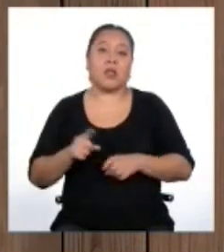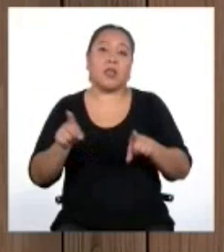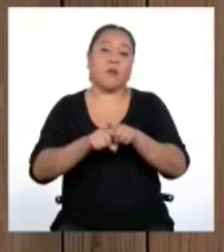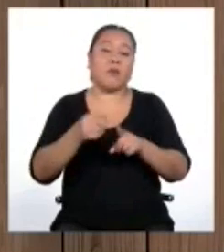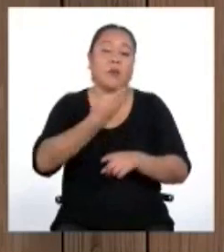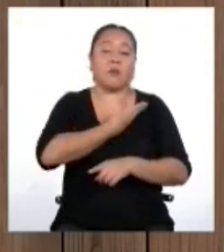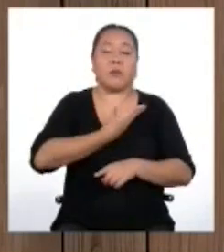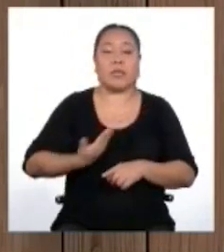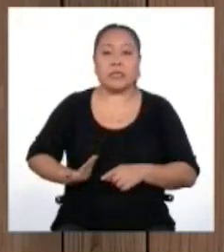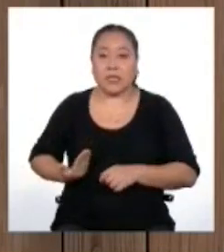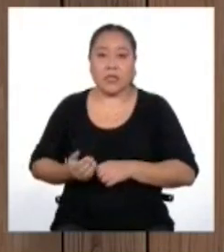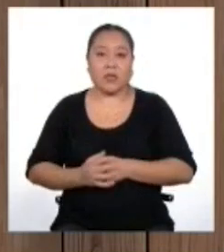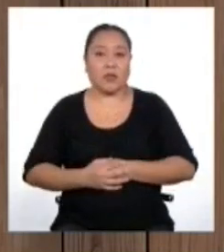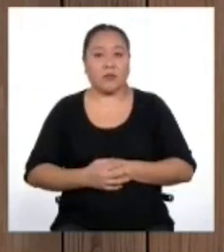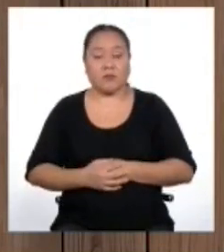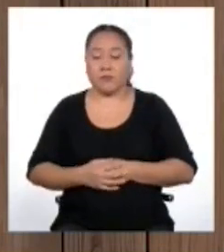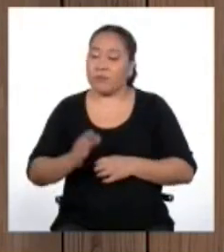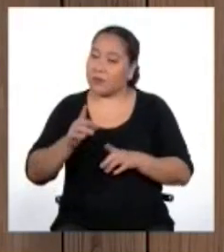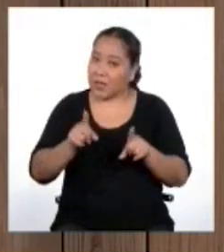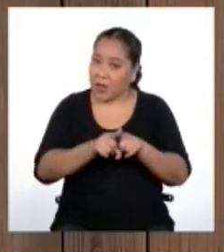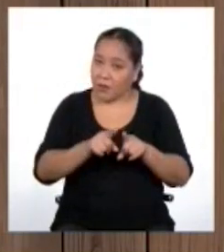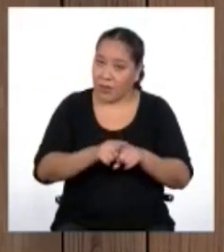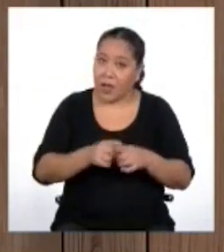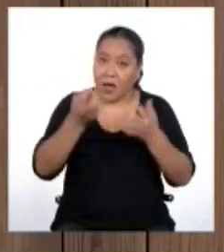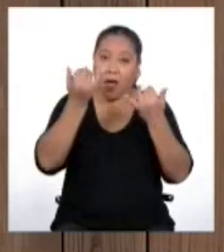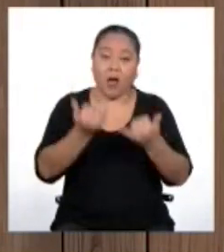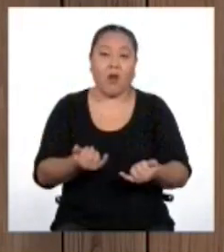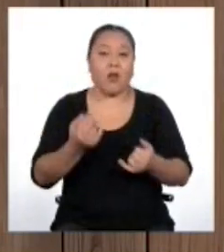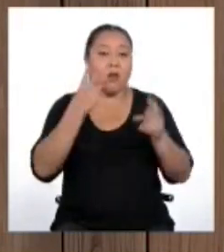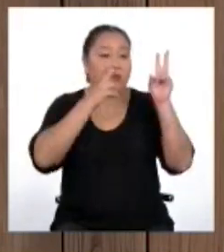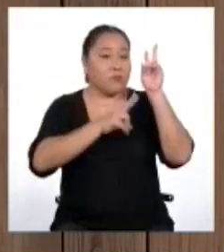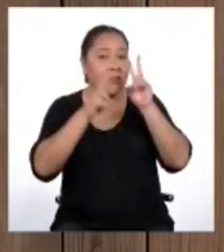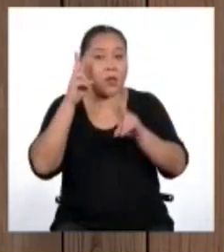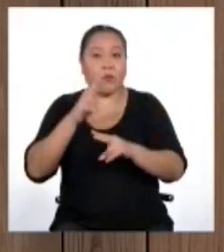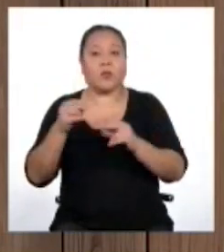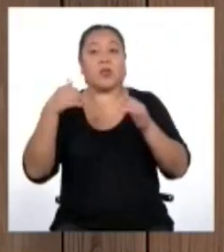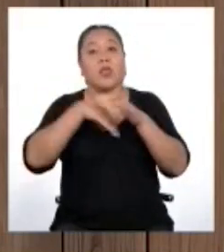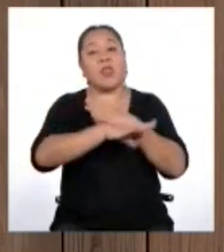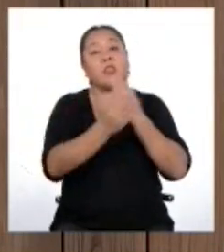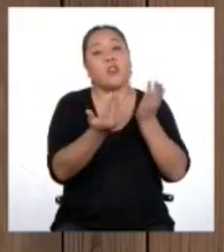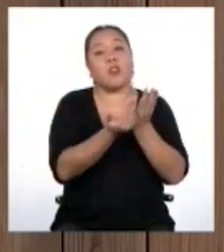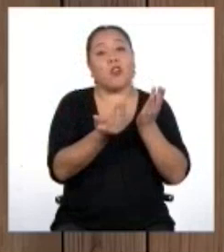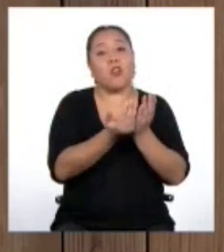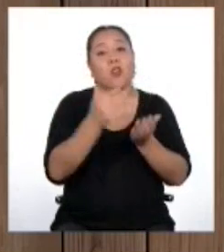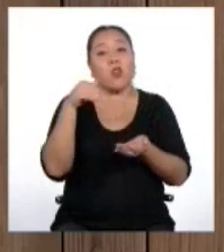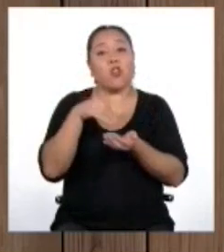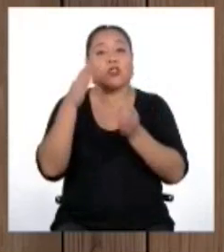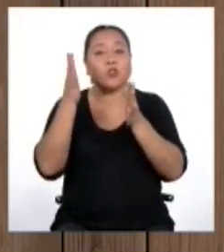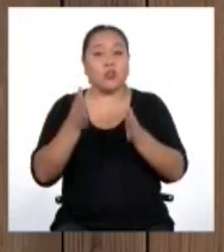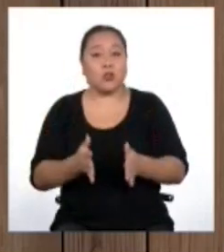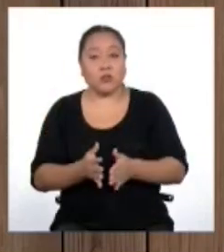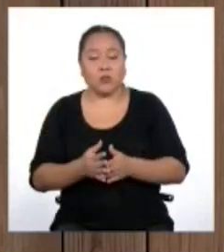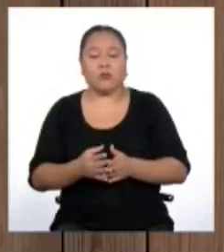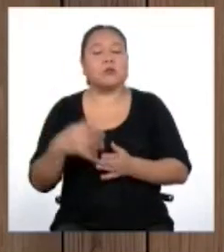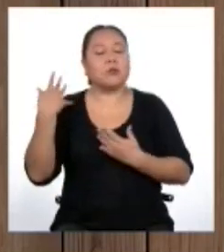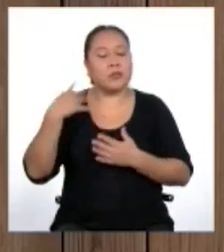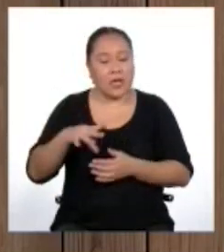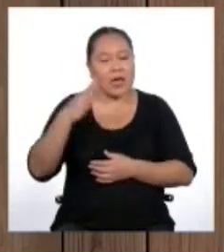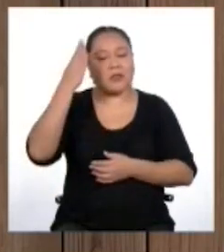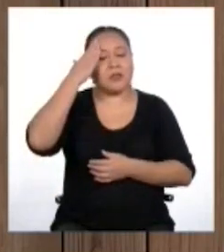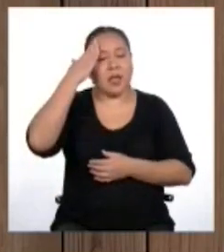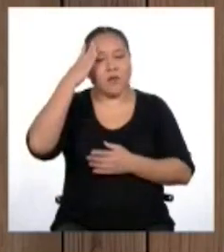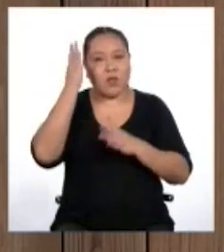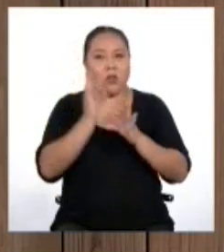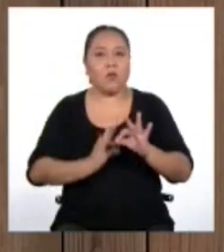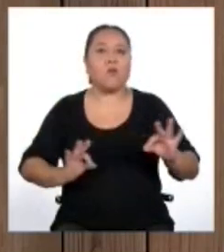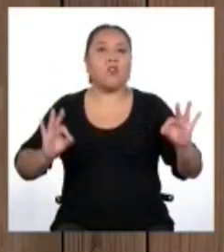presidenciales. Por otro lado, ahora también podemos ver que en las escuelas los estudiantes son más conscientes de la importancia